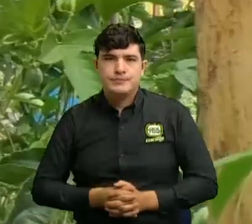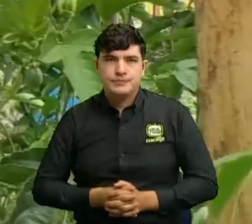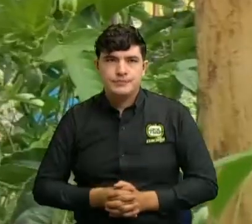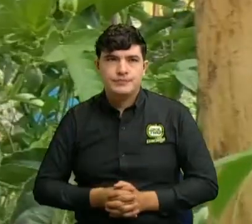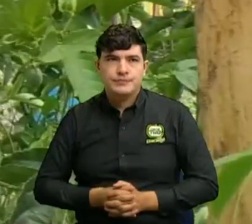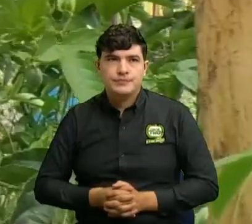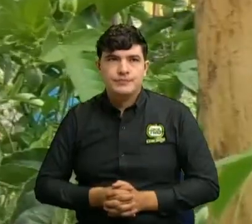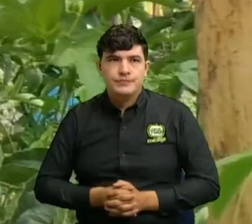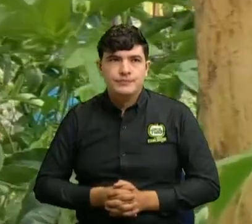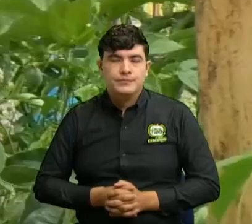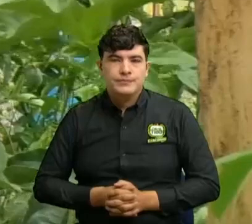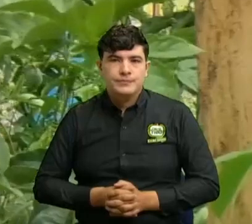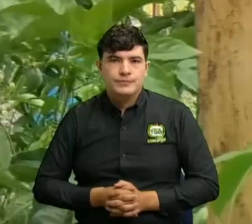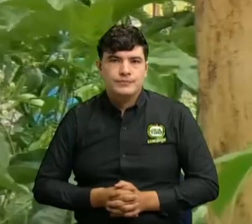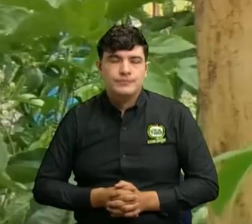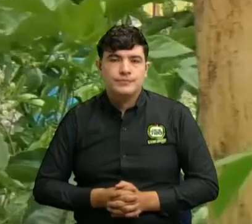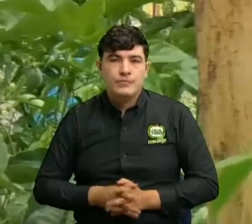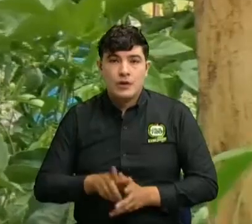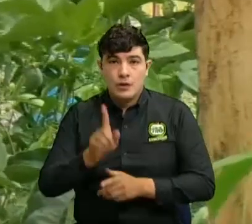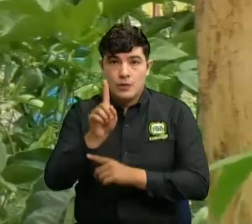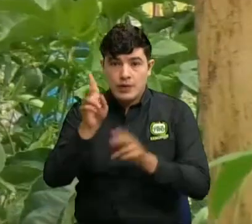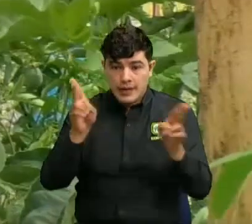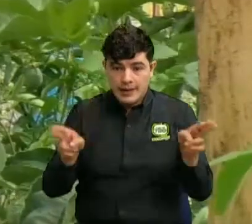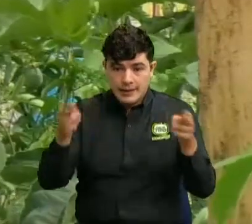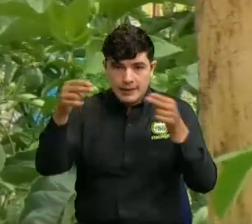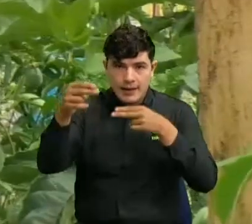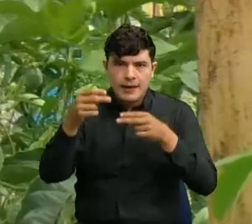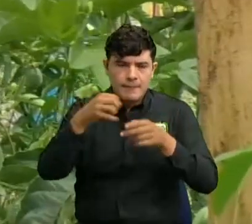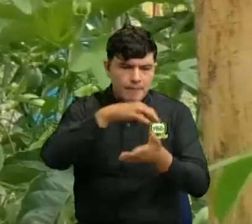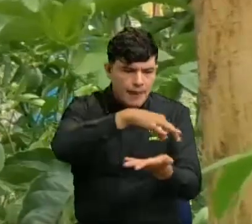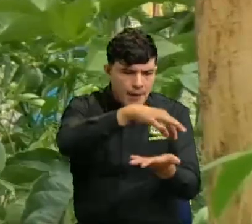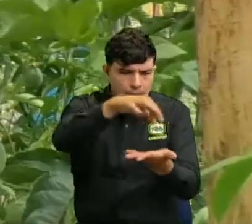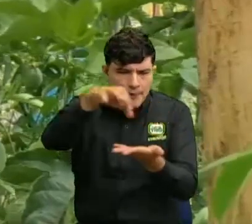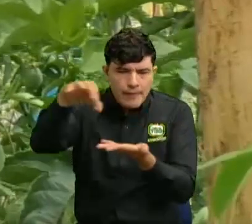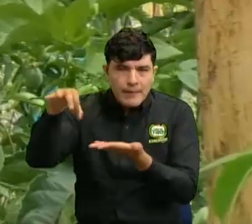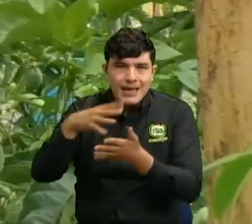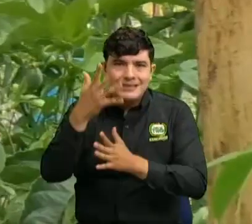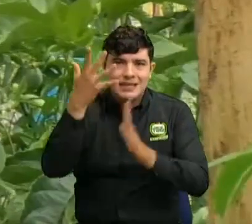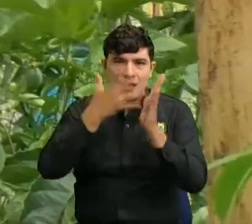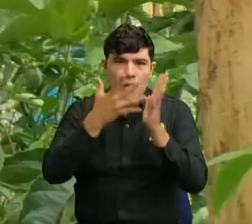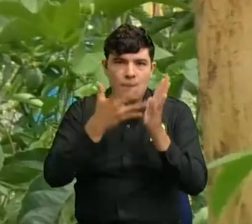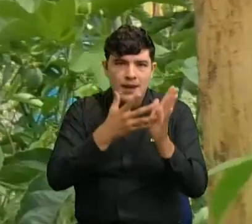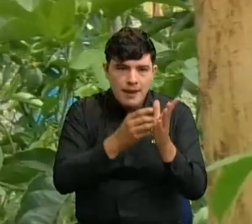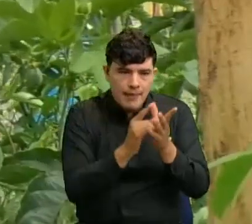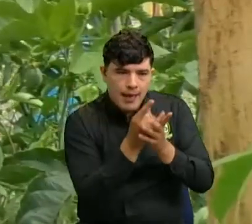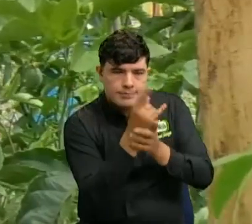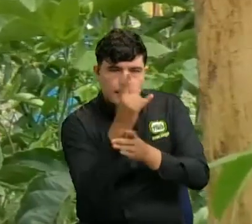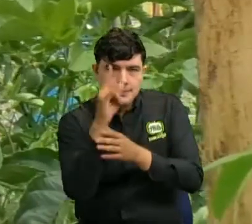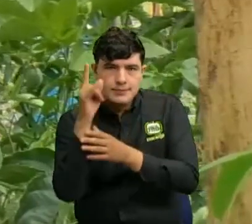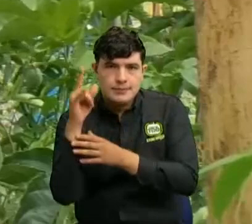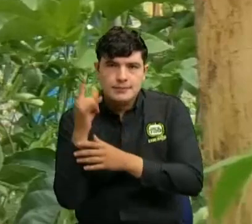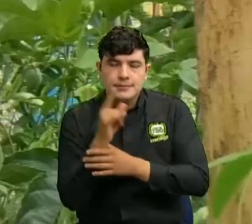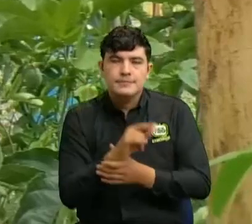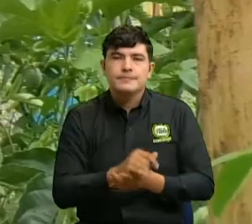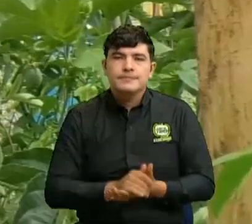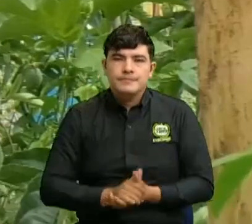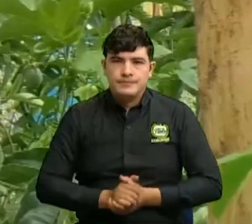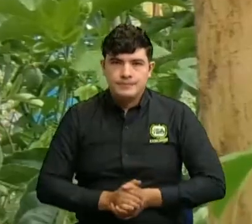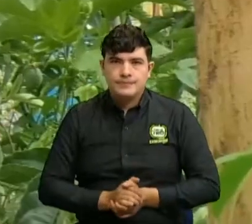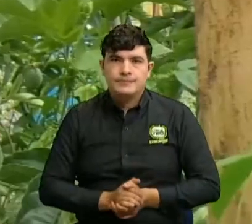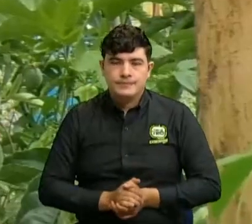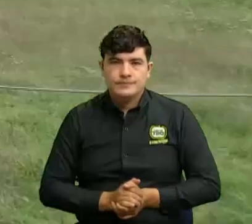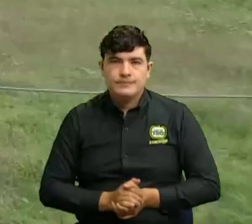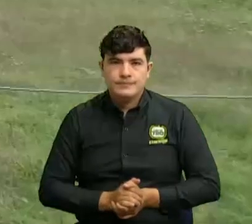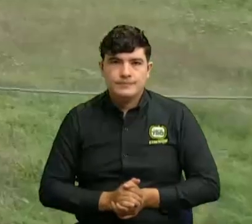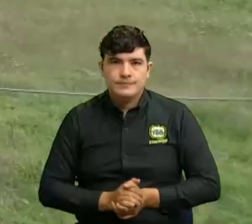el modelo de 5.000 plantas por hectárea comparado a los 2500 que manejamos en semi techo oa campo